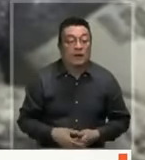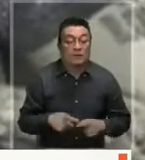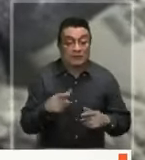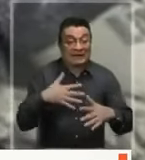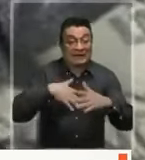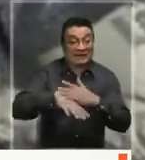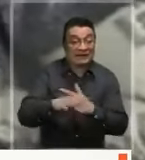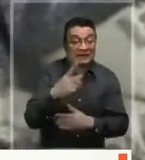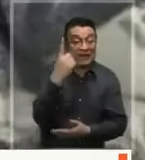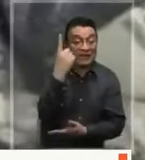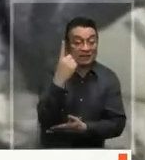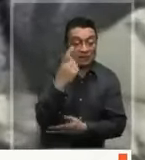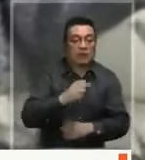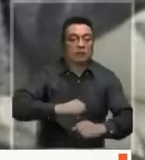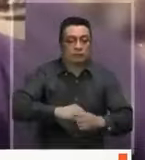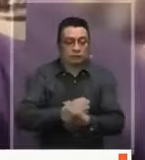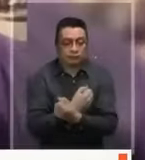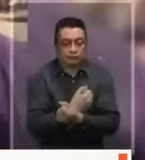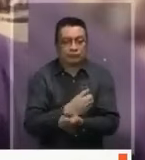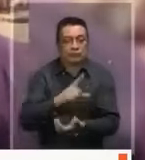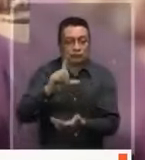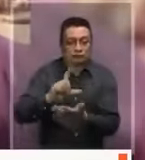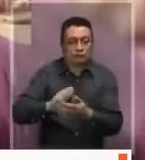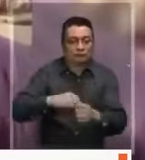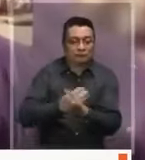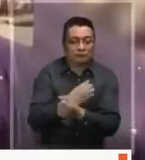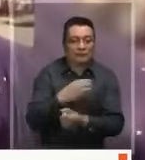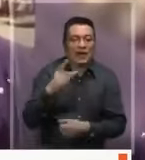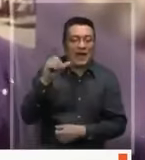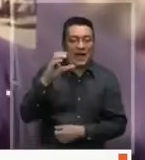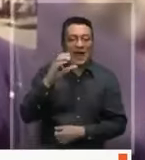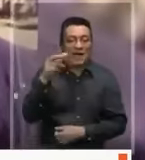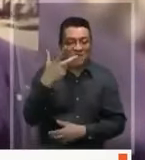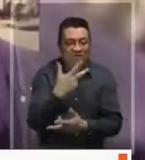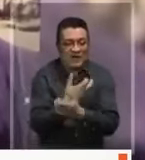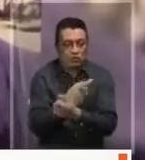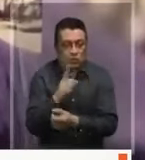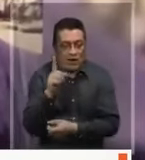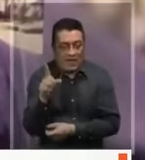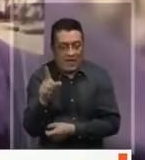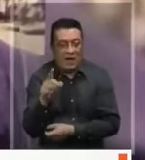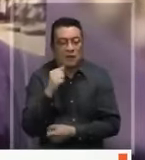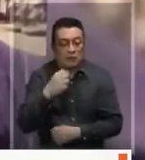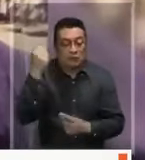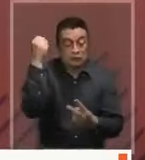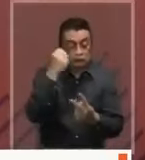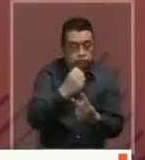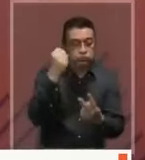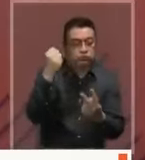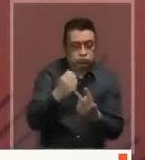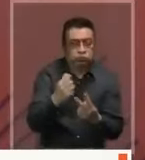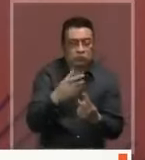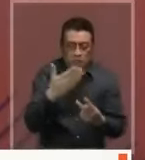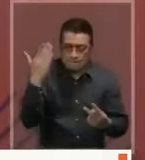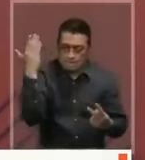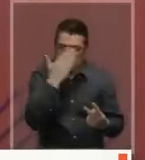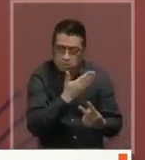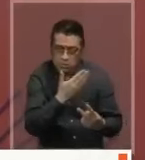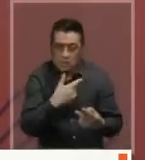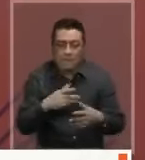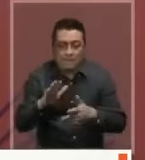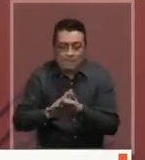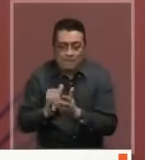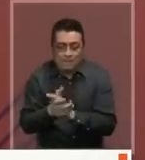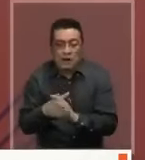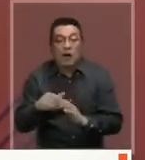de diciembre están recluidos en un centro de detención en Caracas, acusados por los delitos de homicidio calificado con alevosía, simulación de